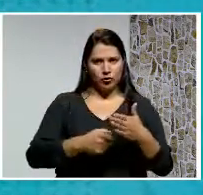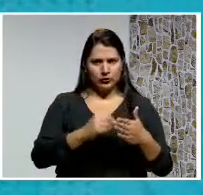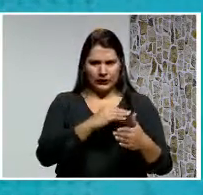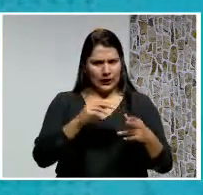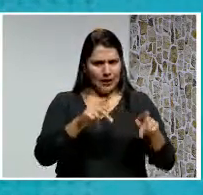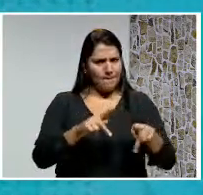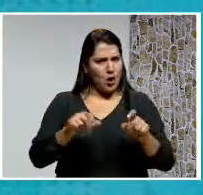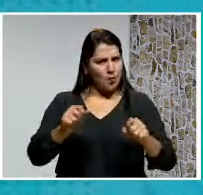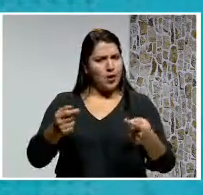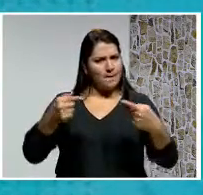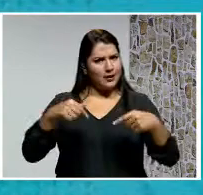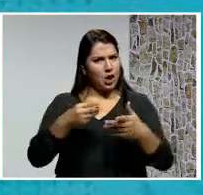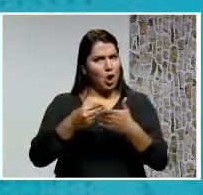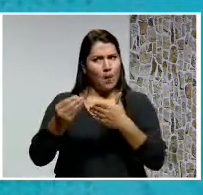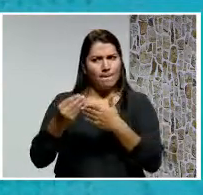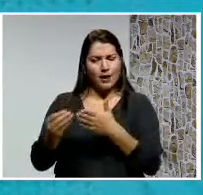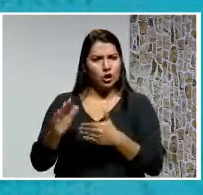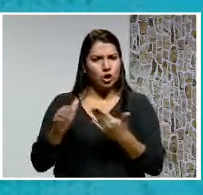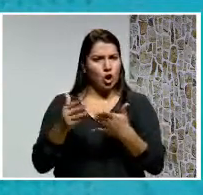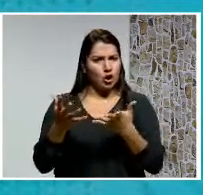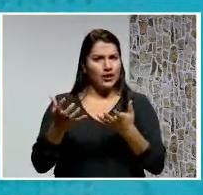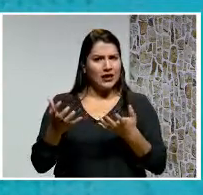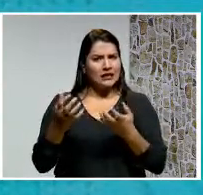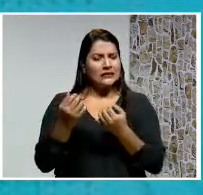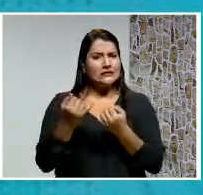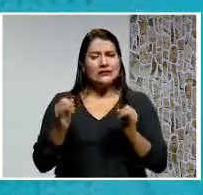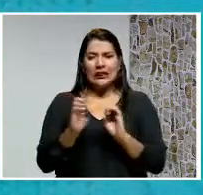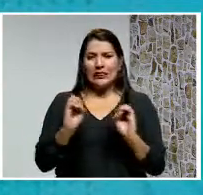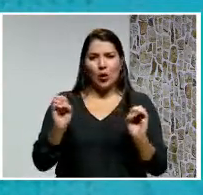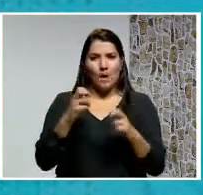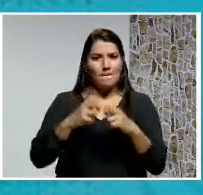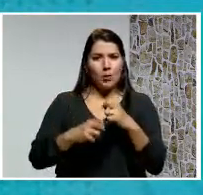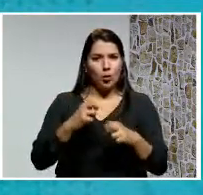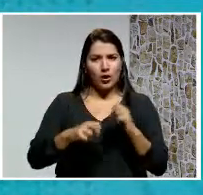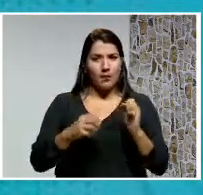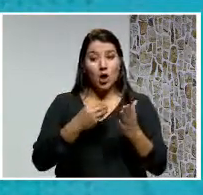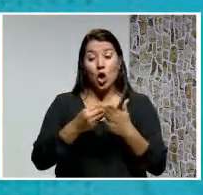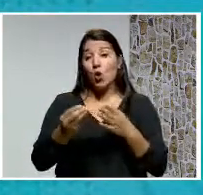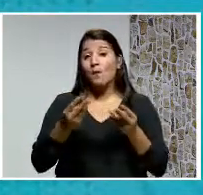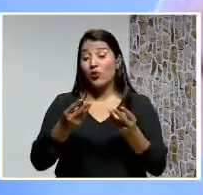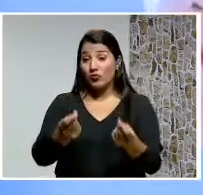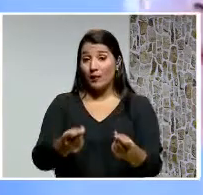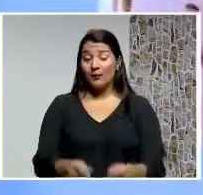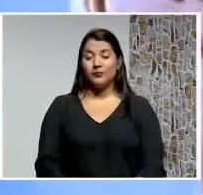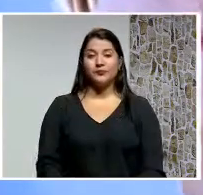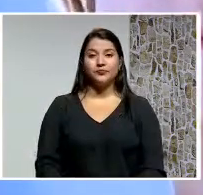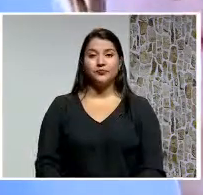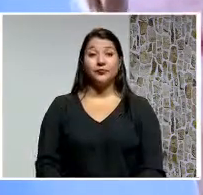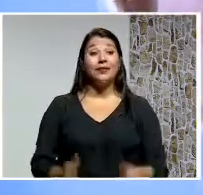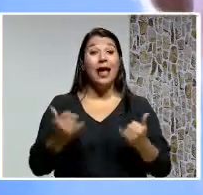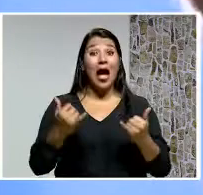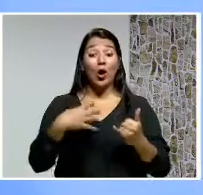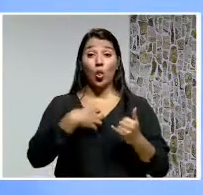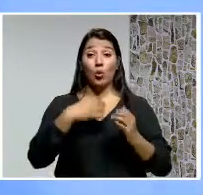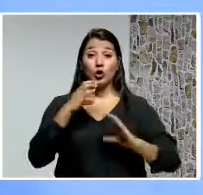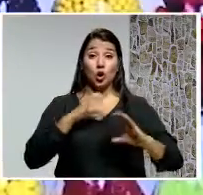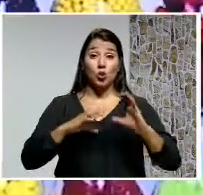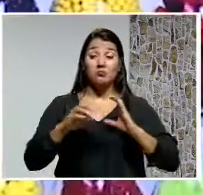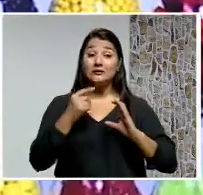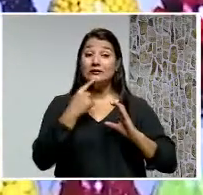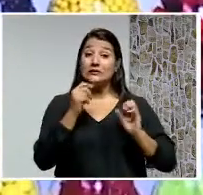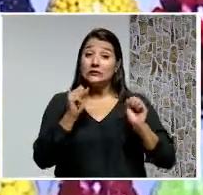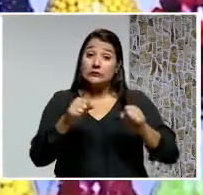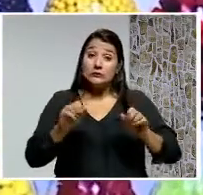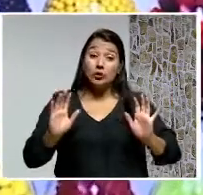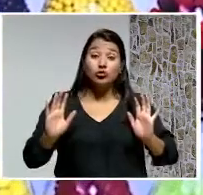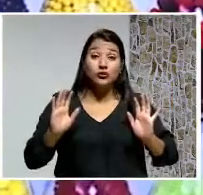y comprar todo lo que ellos deseen sin ningún tipo de inconveniente y que lo compren rápidamente. Ahora los comerciantes anuncian posibles